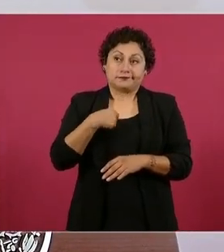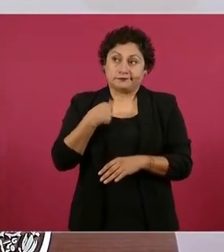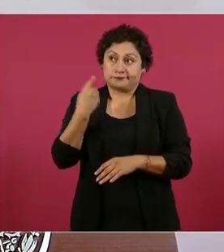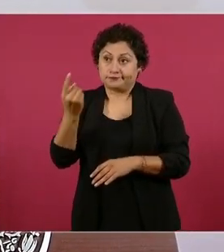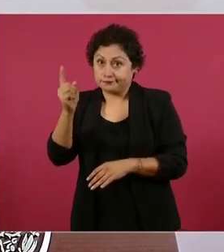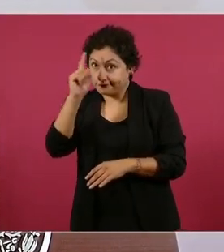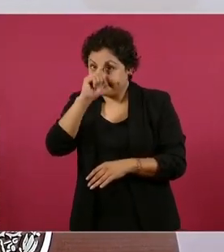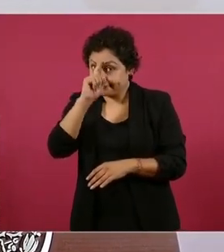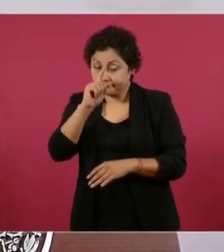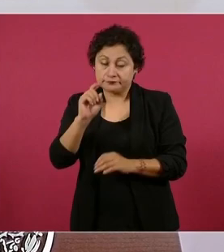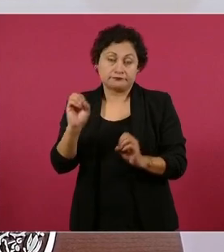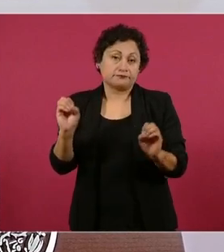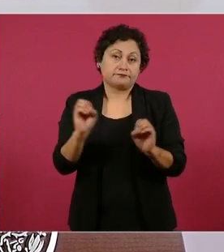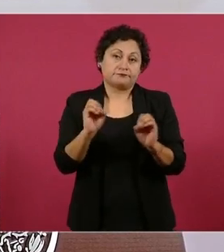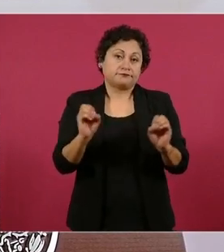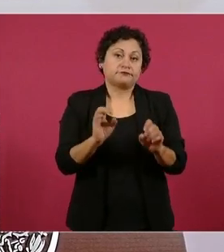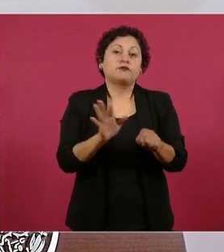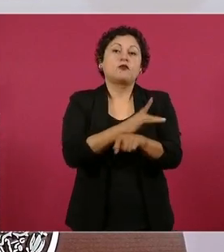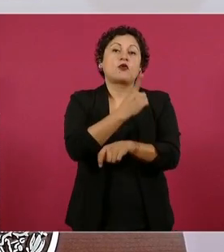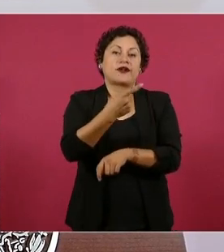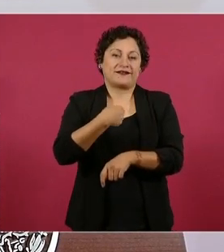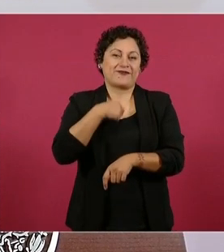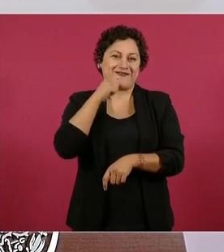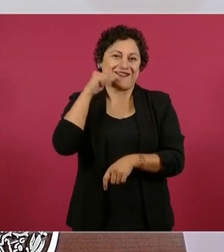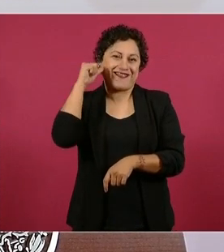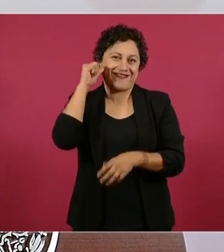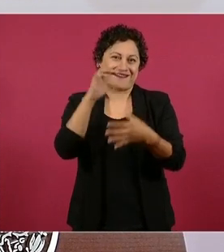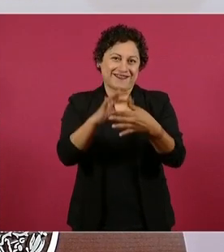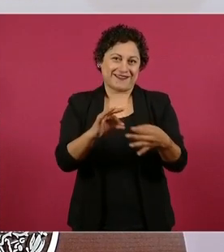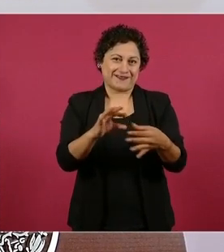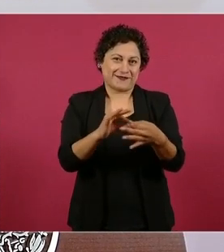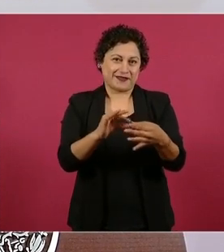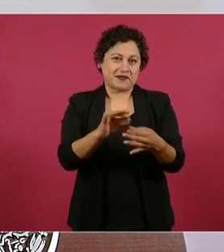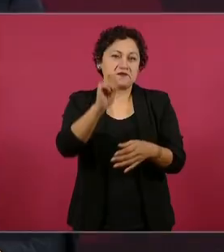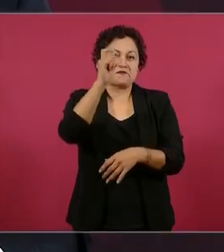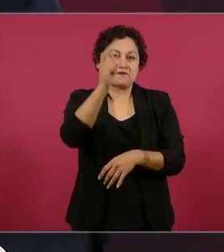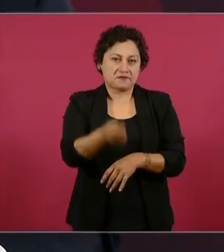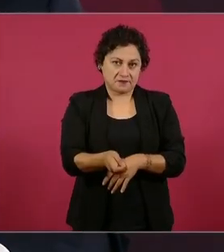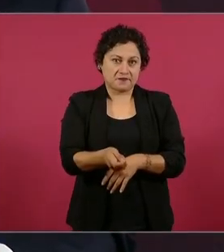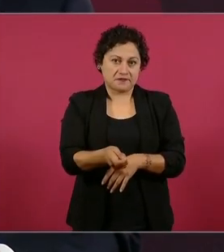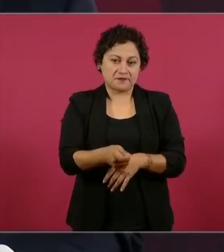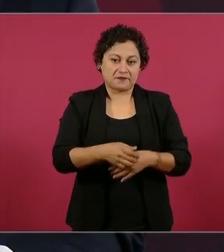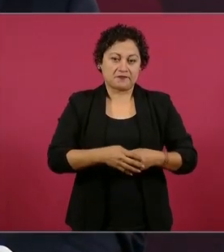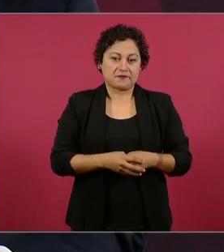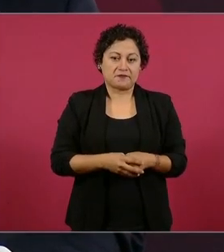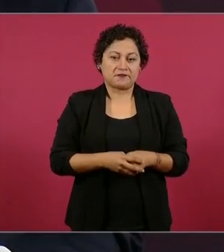lo dije ayer, la presidenta electa y